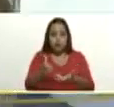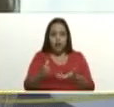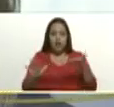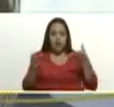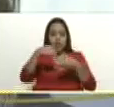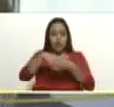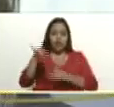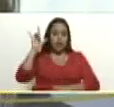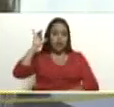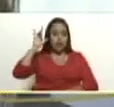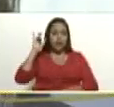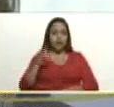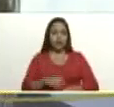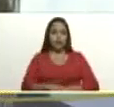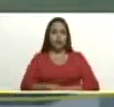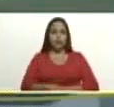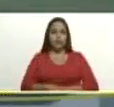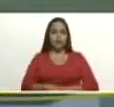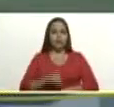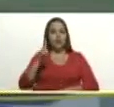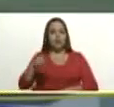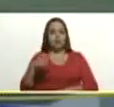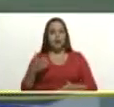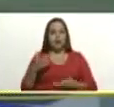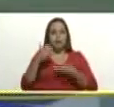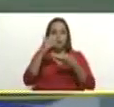Instagram, premios al periodismo en